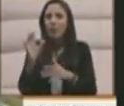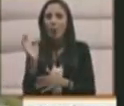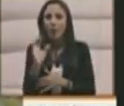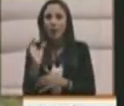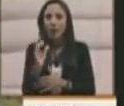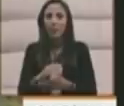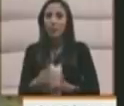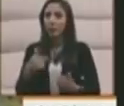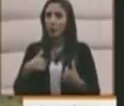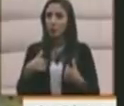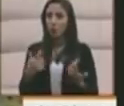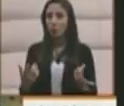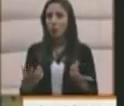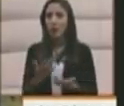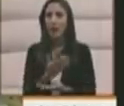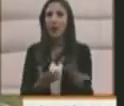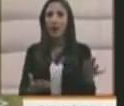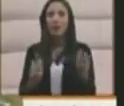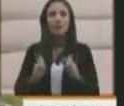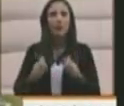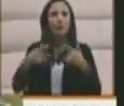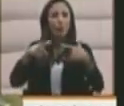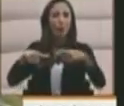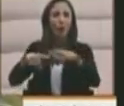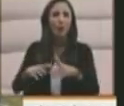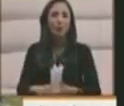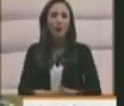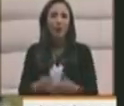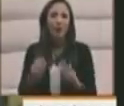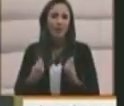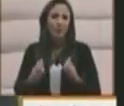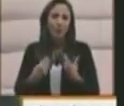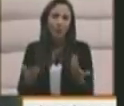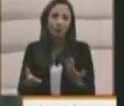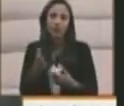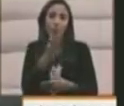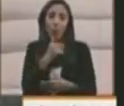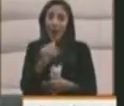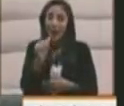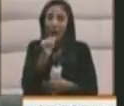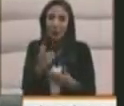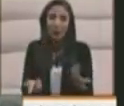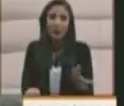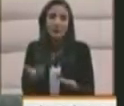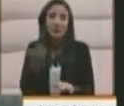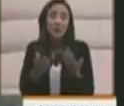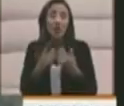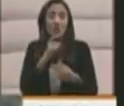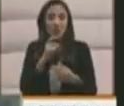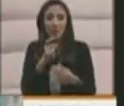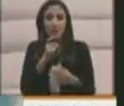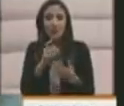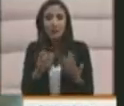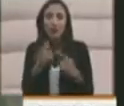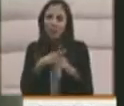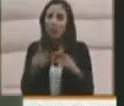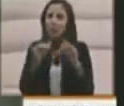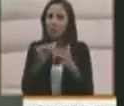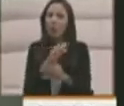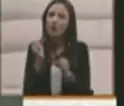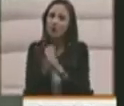Yo particularmente estoy en Mariche, allá en la zona de Mariche que no tenemos agua, ¿no? Pero sin embargo cultivamos,